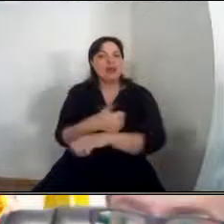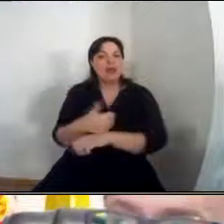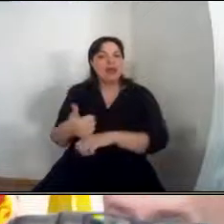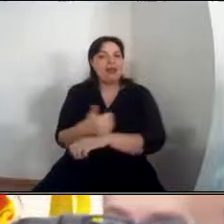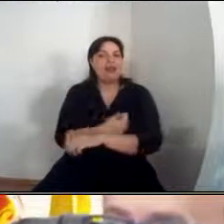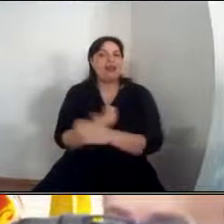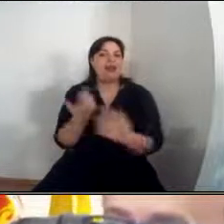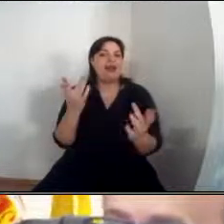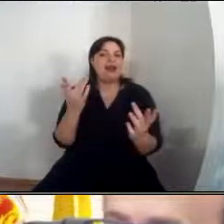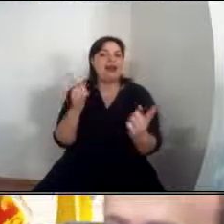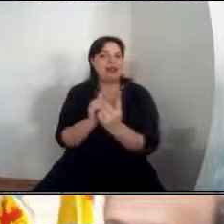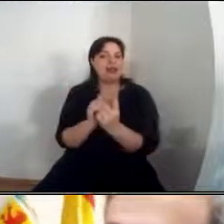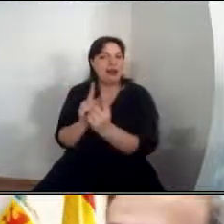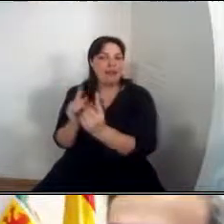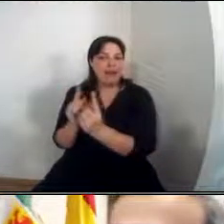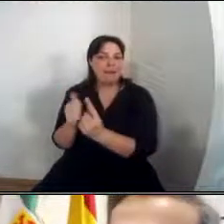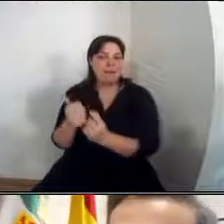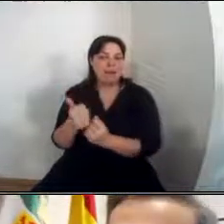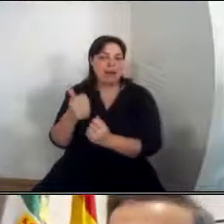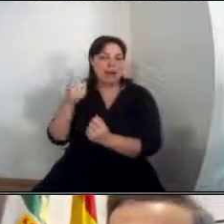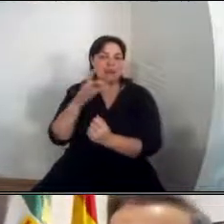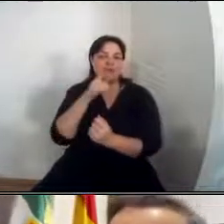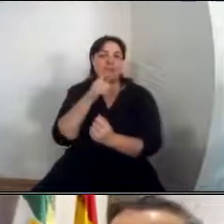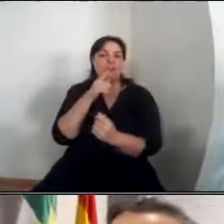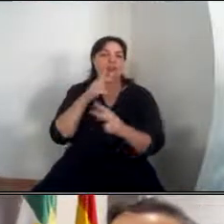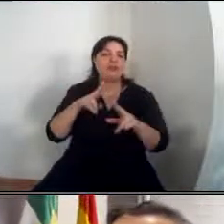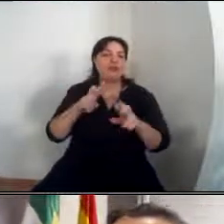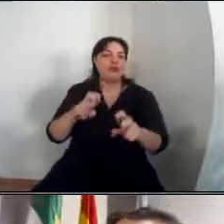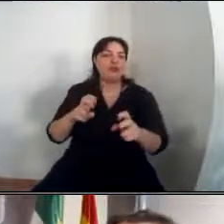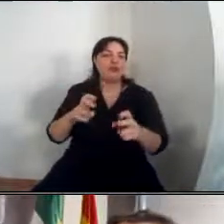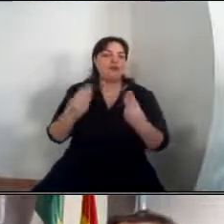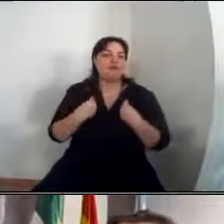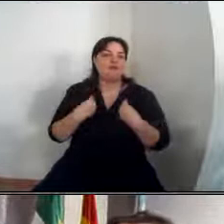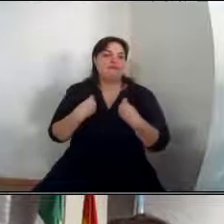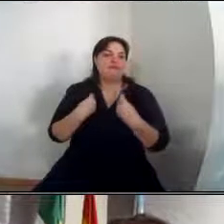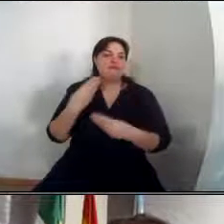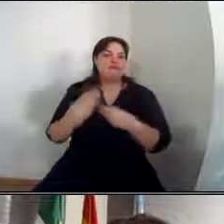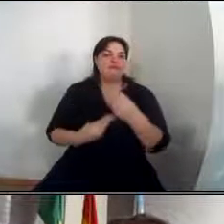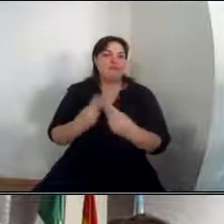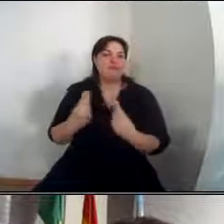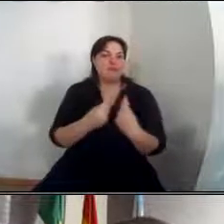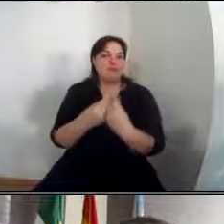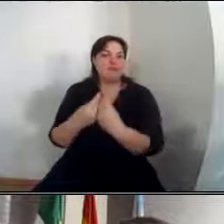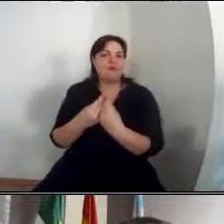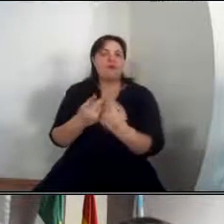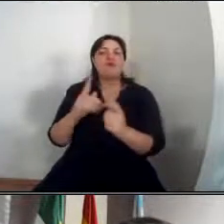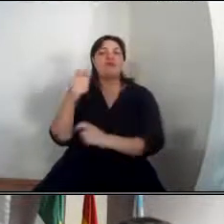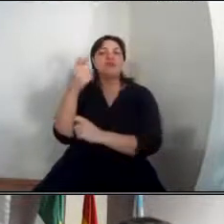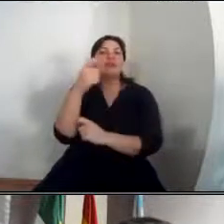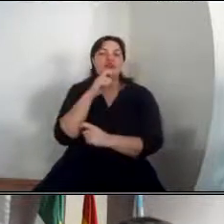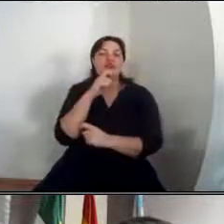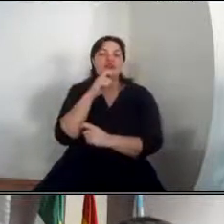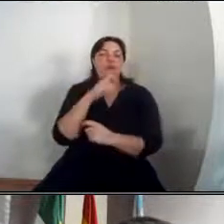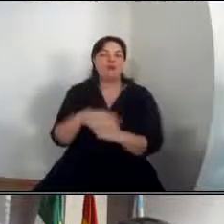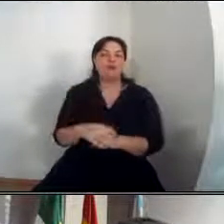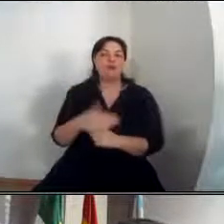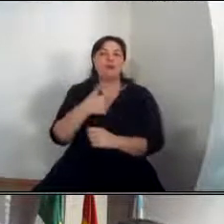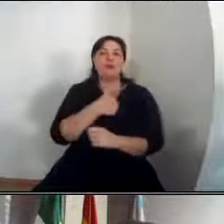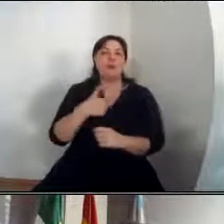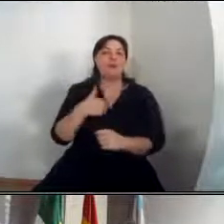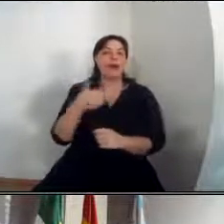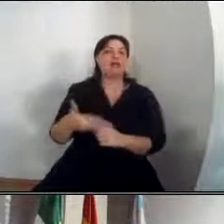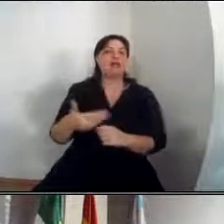una evidencia, el famoso principio de la subsidiariedad. Y eso se logra dotando de un papel más relevante